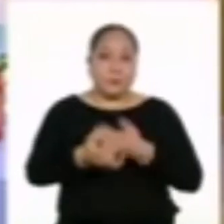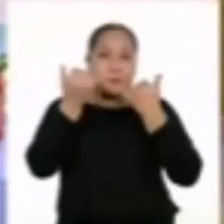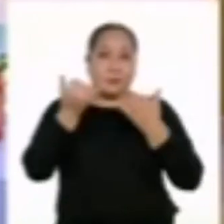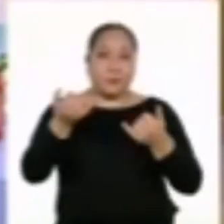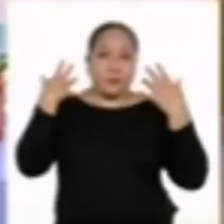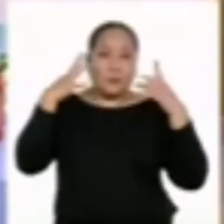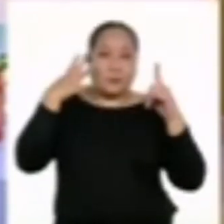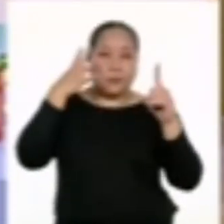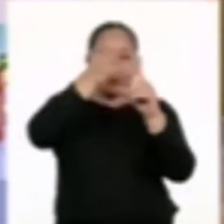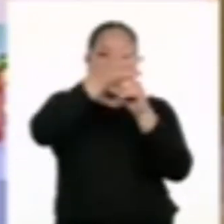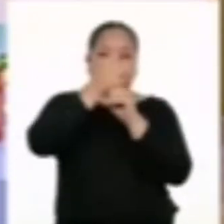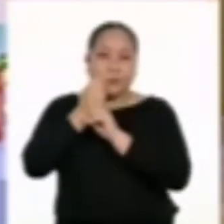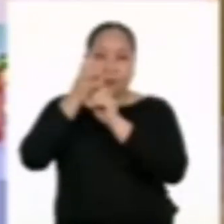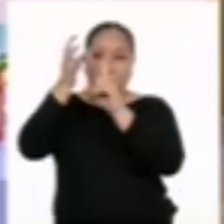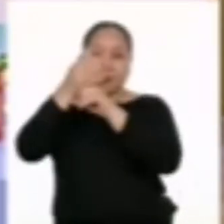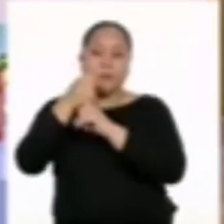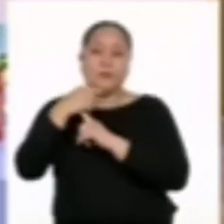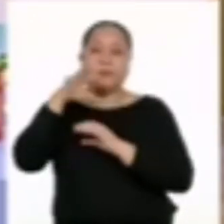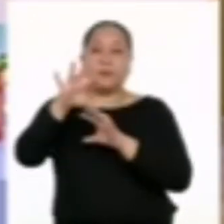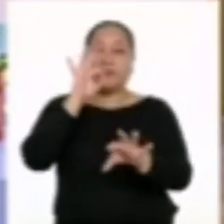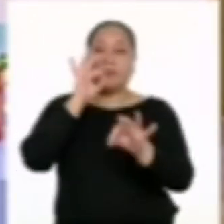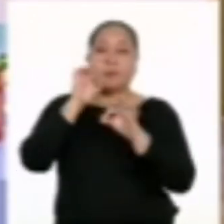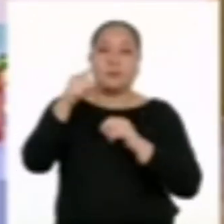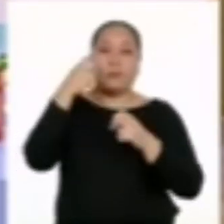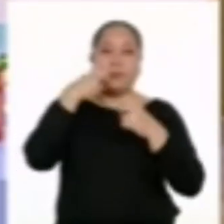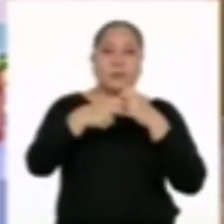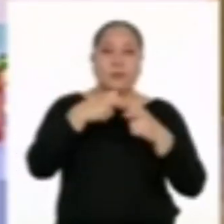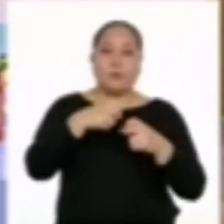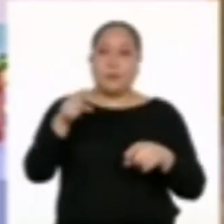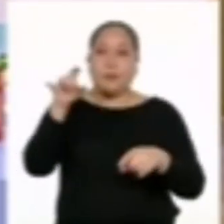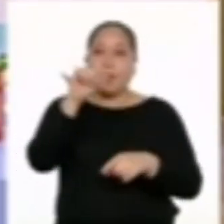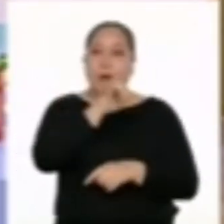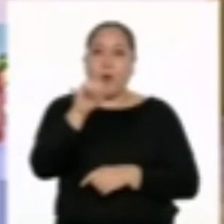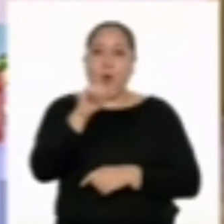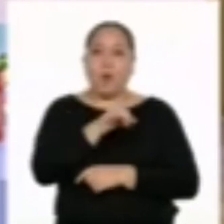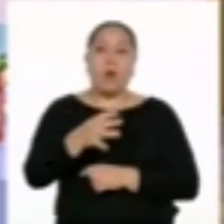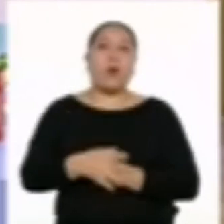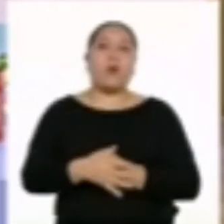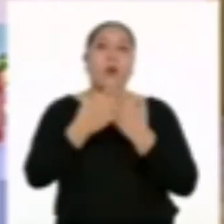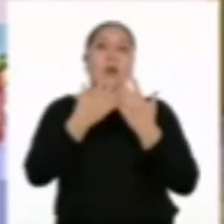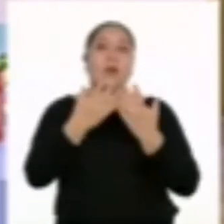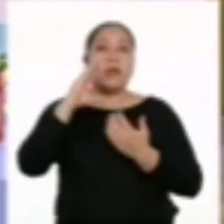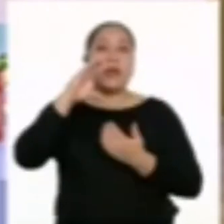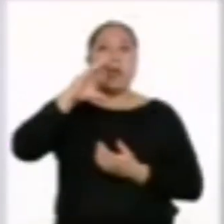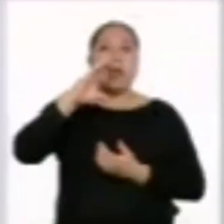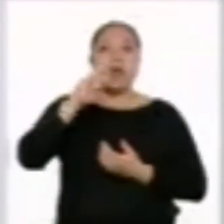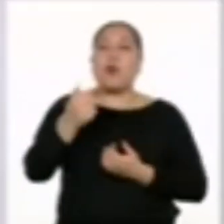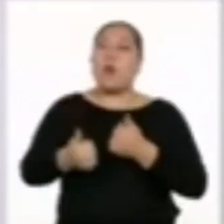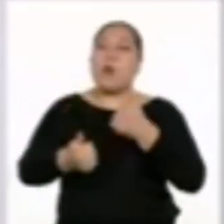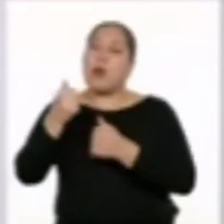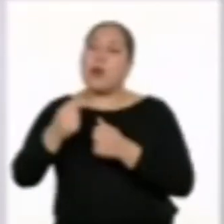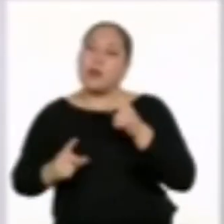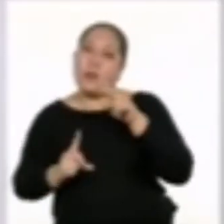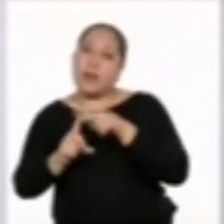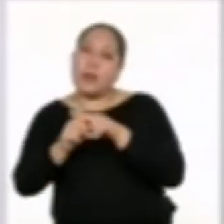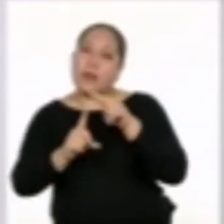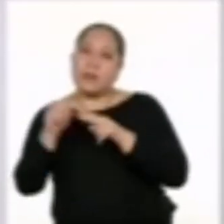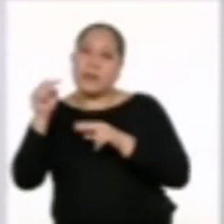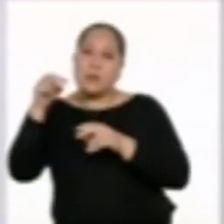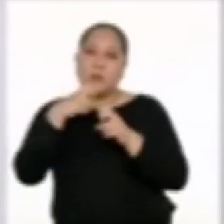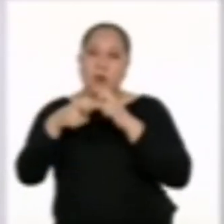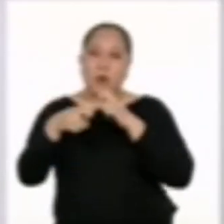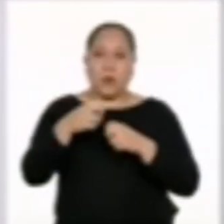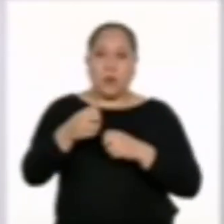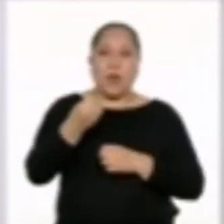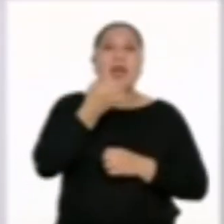Ahora que ya identificamos y describimos el problema, debemos hacer lo mismo con las causas y consecuencias de este problema. Para eso nos va